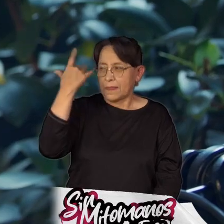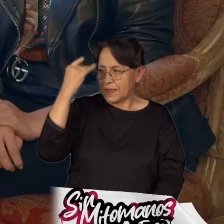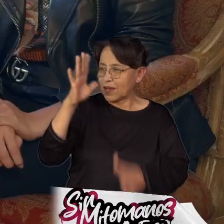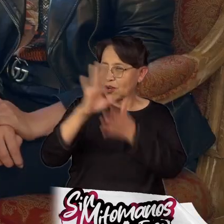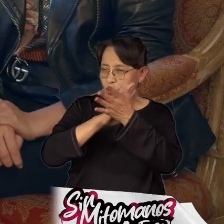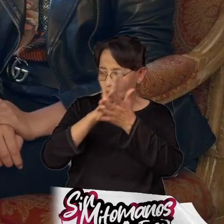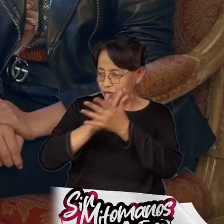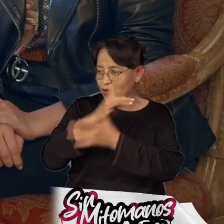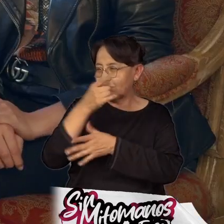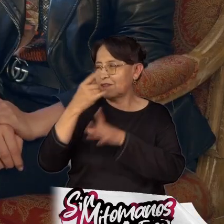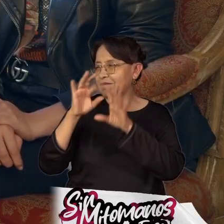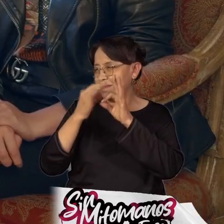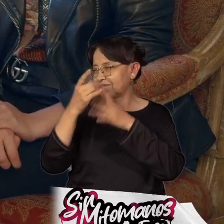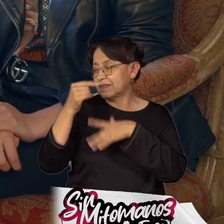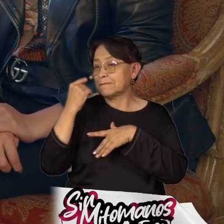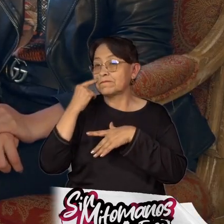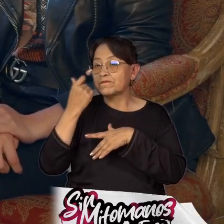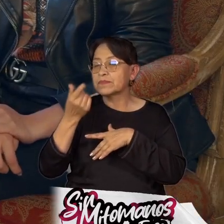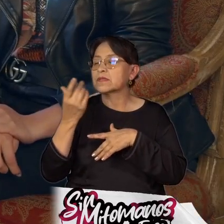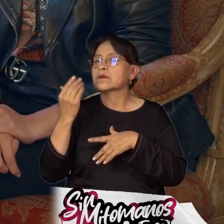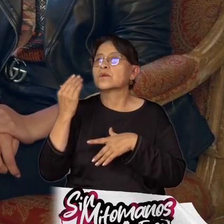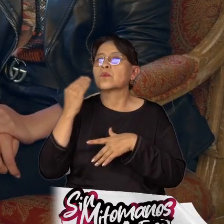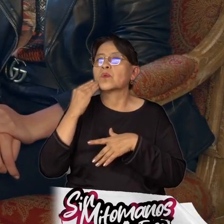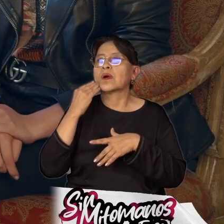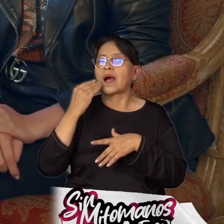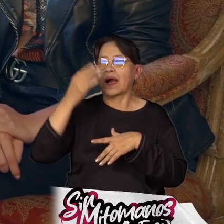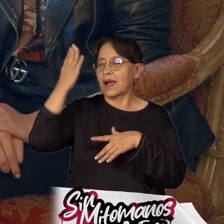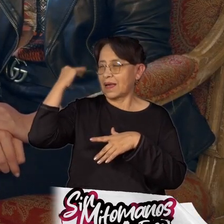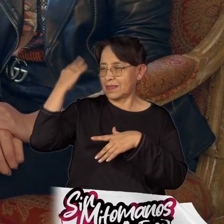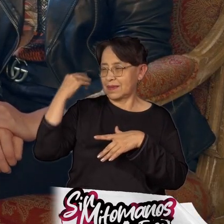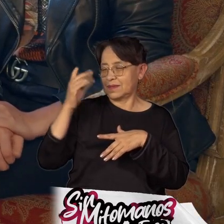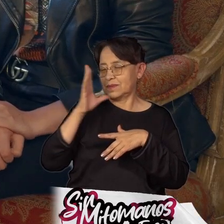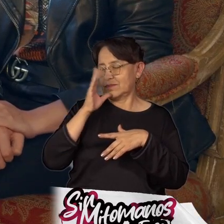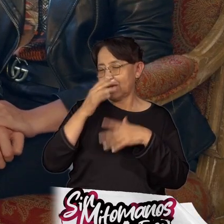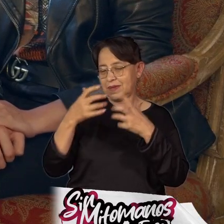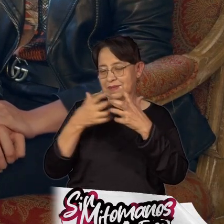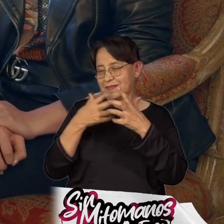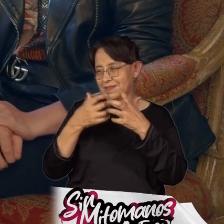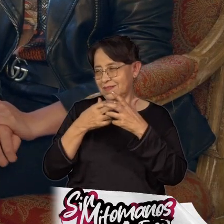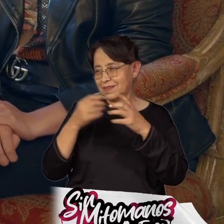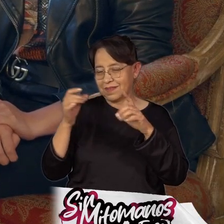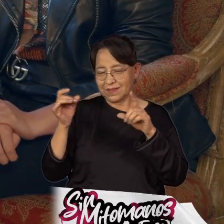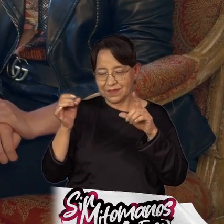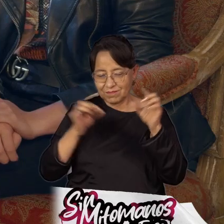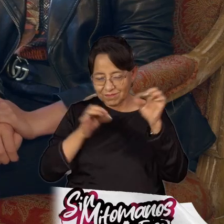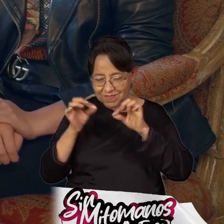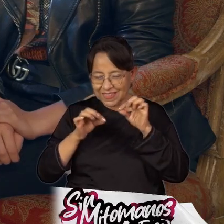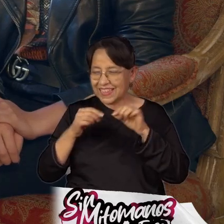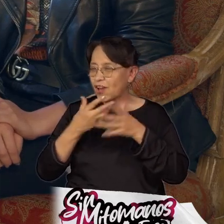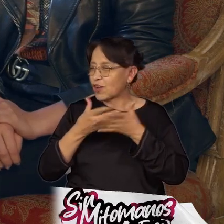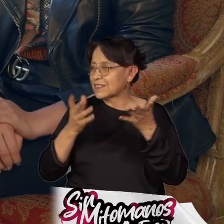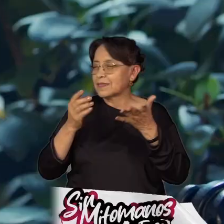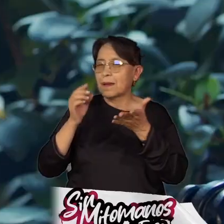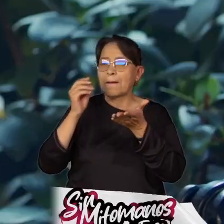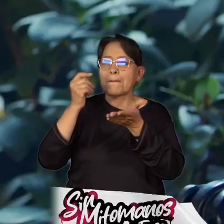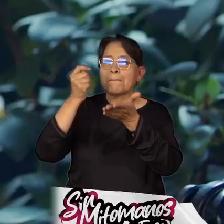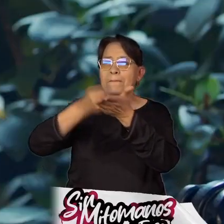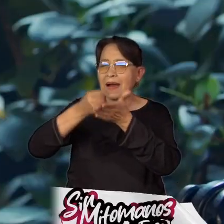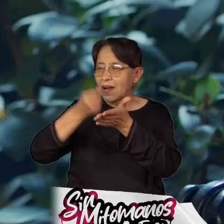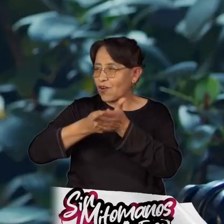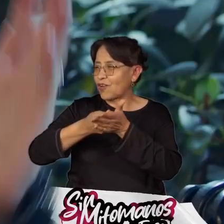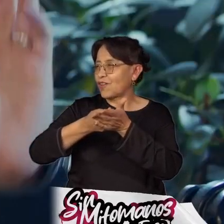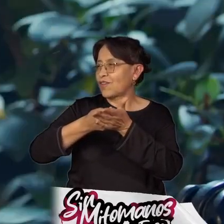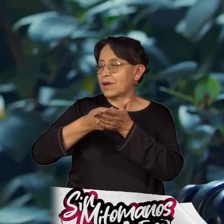Pero ellos nos contaban de cómo eran llegar al punto cuando todavía no existían sistemas digitales de pago.